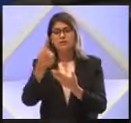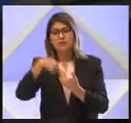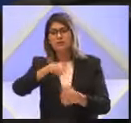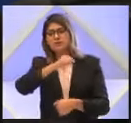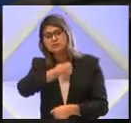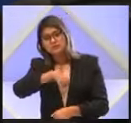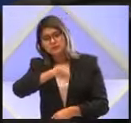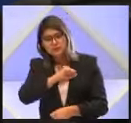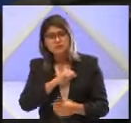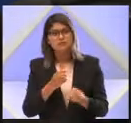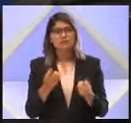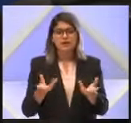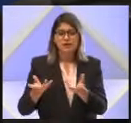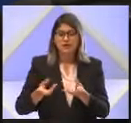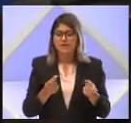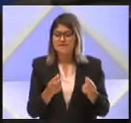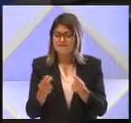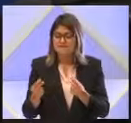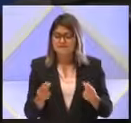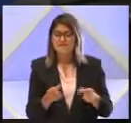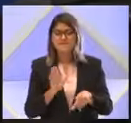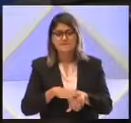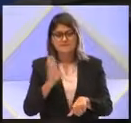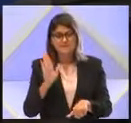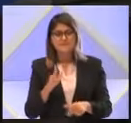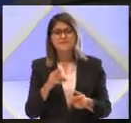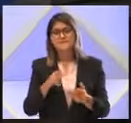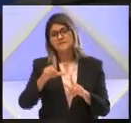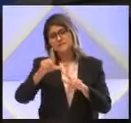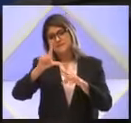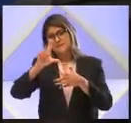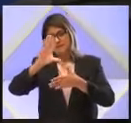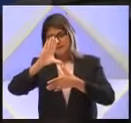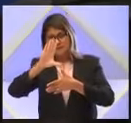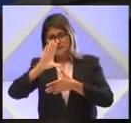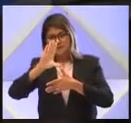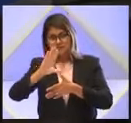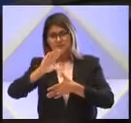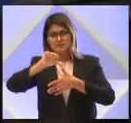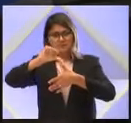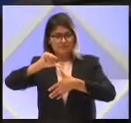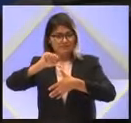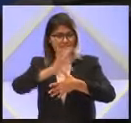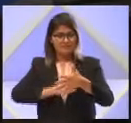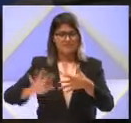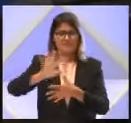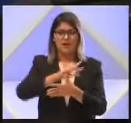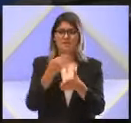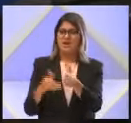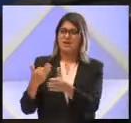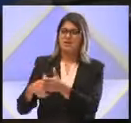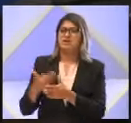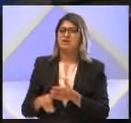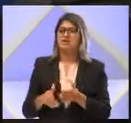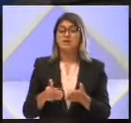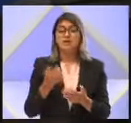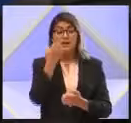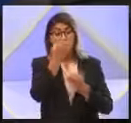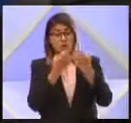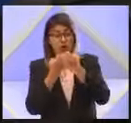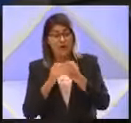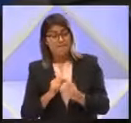a la productividad tan baja en américa latina a la mejor escolaridad queremos jóvenes